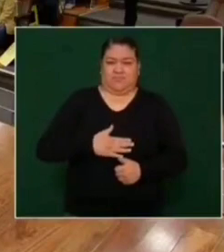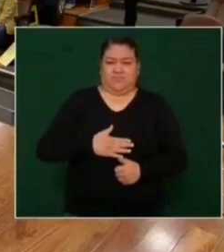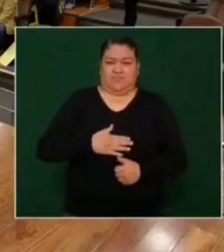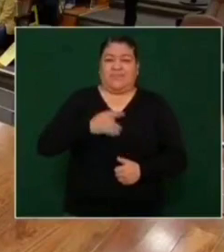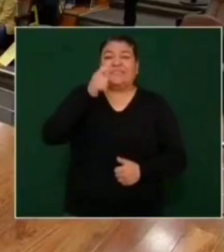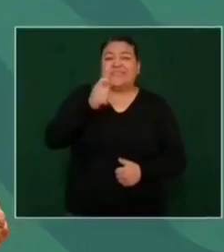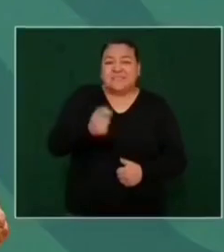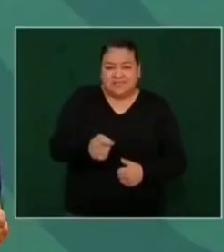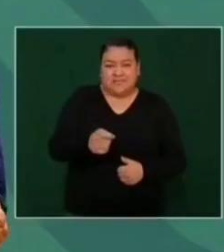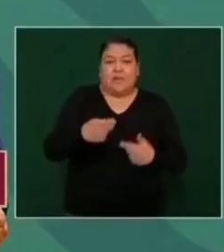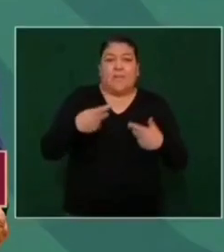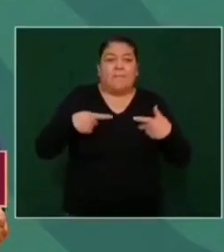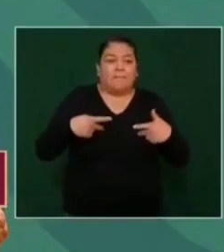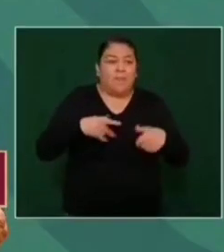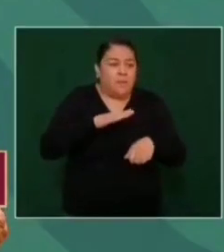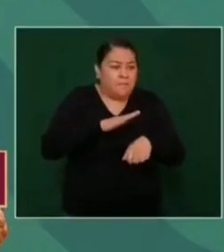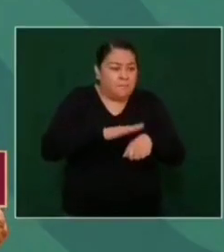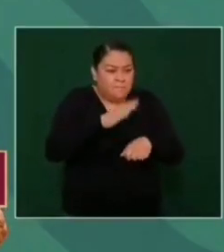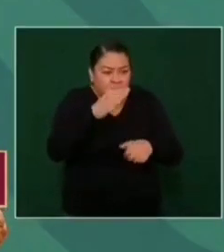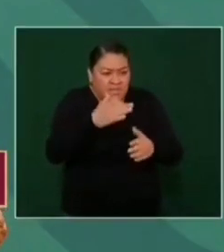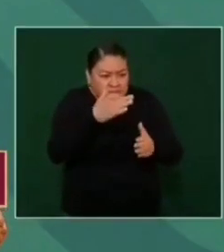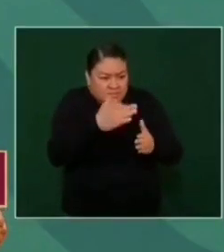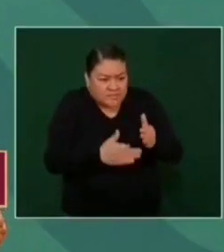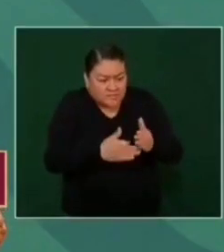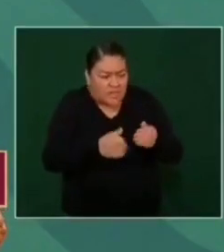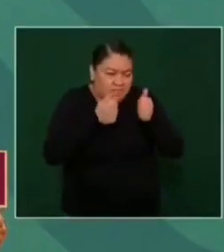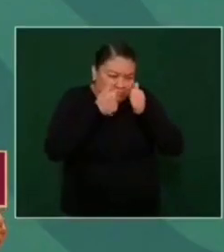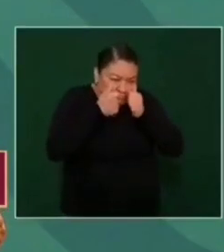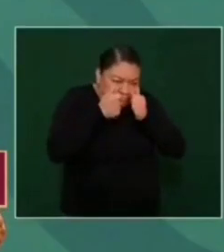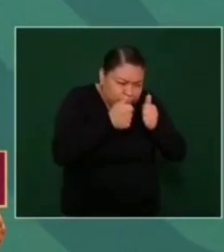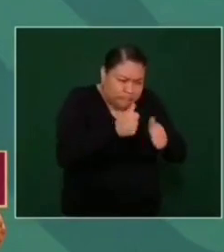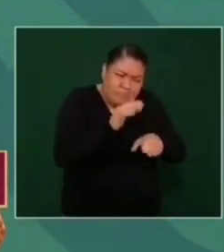más al que tiene menos.